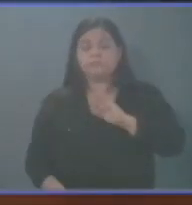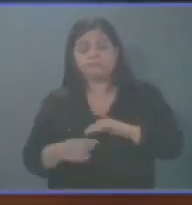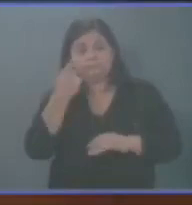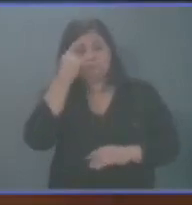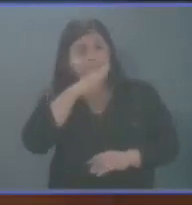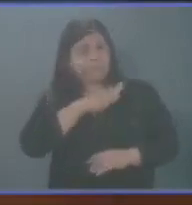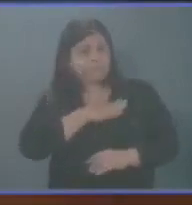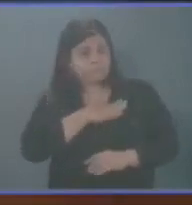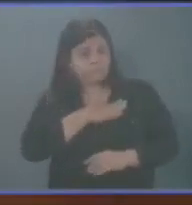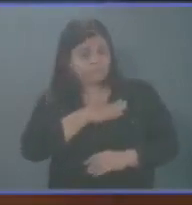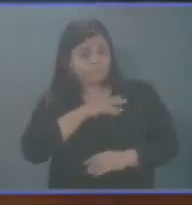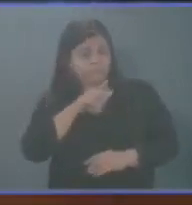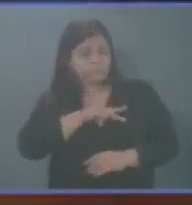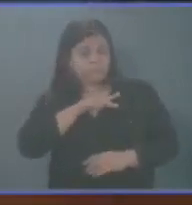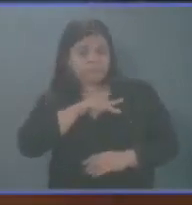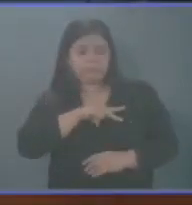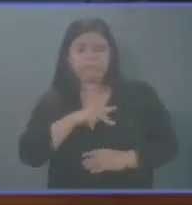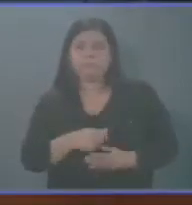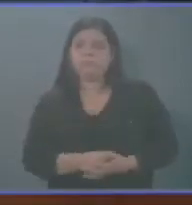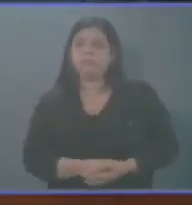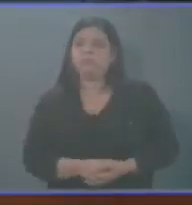Para mí, en lo personal,